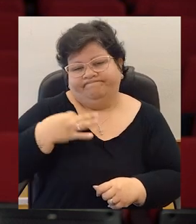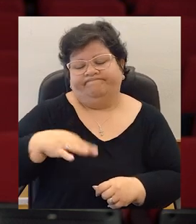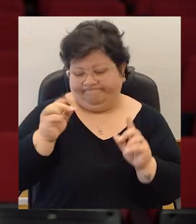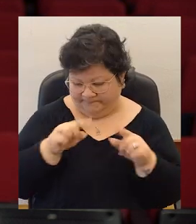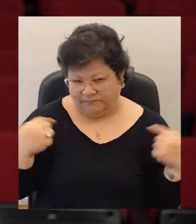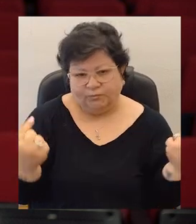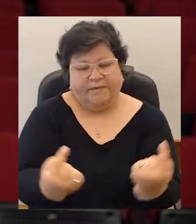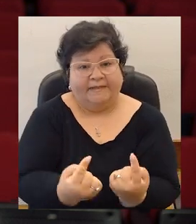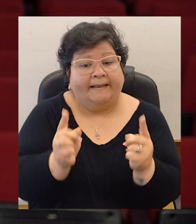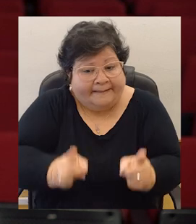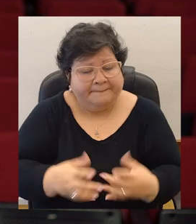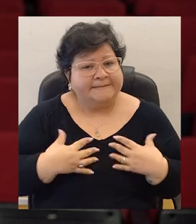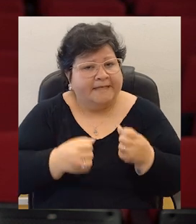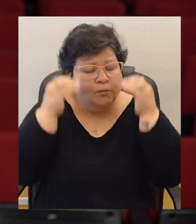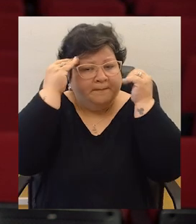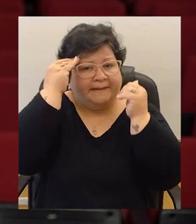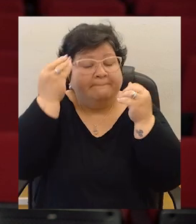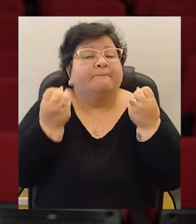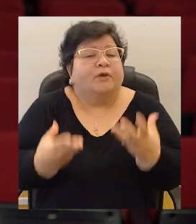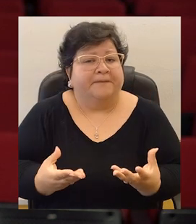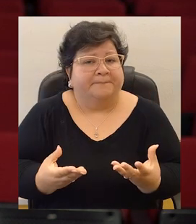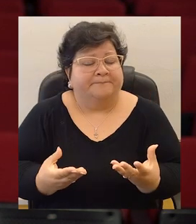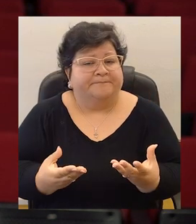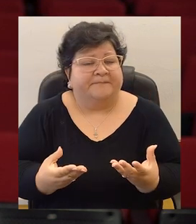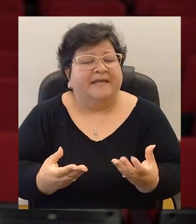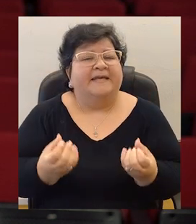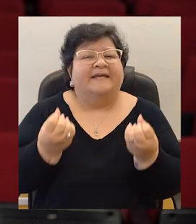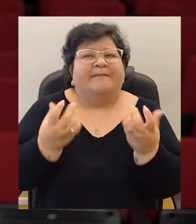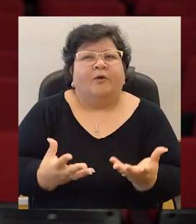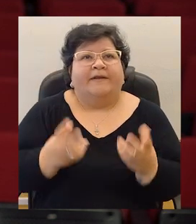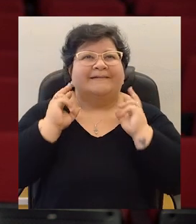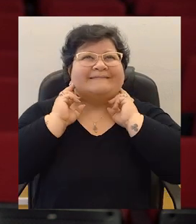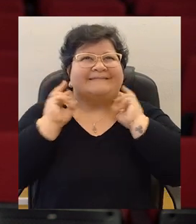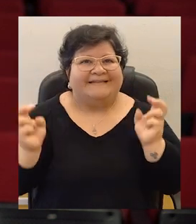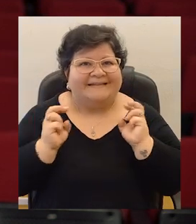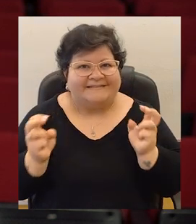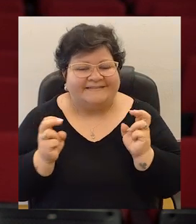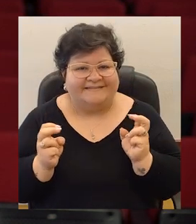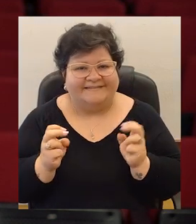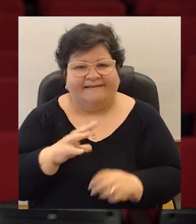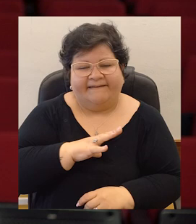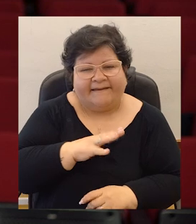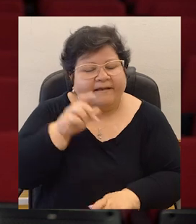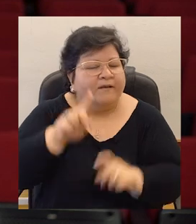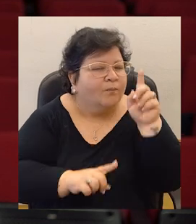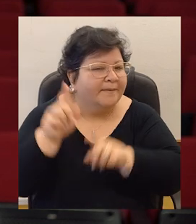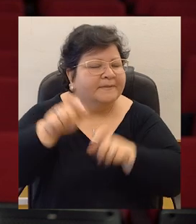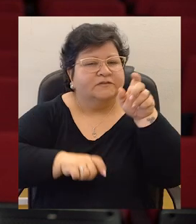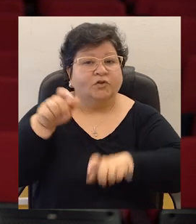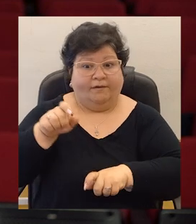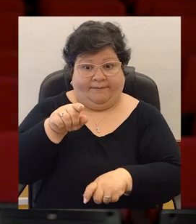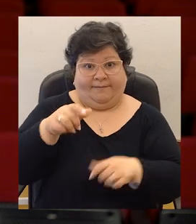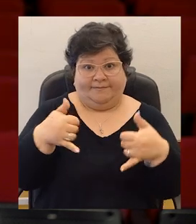y también de nuestra salud mental porque si uno piensa en los niveles de estrés que le generó a algunas personas